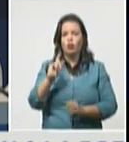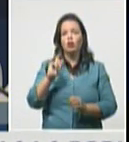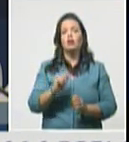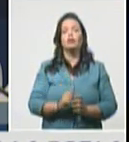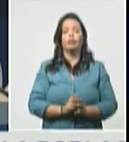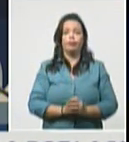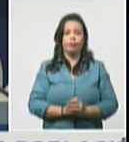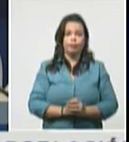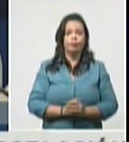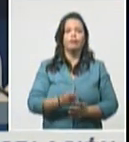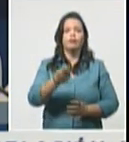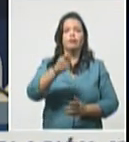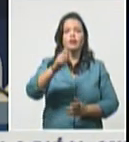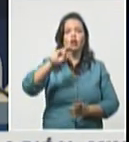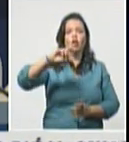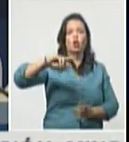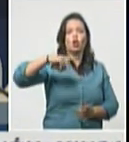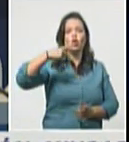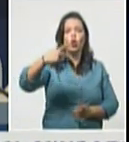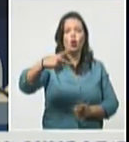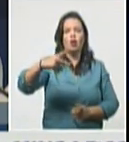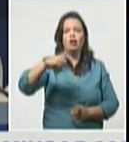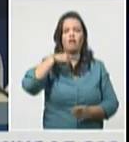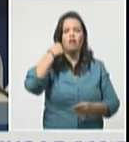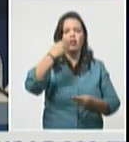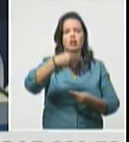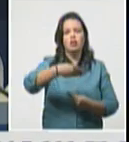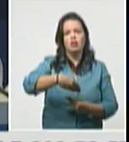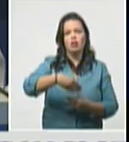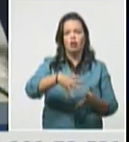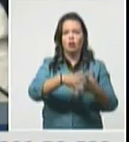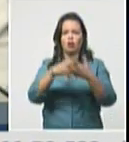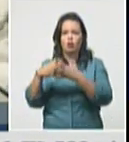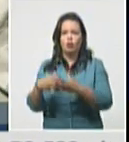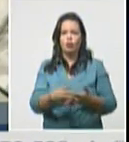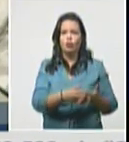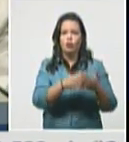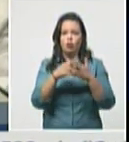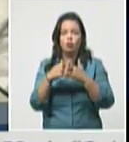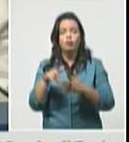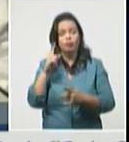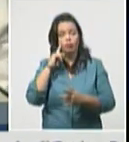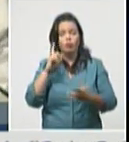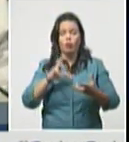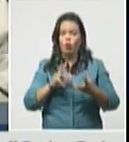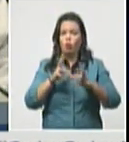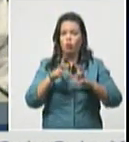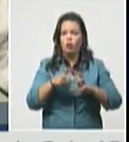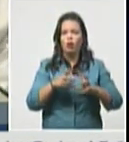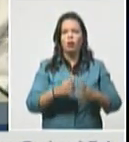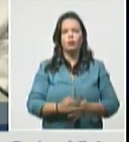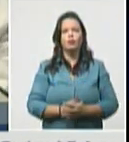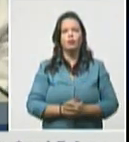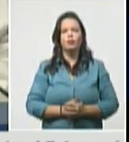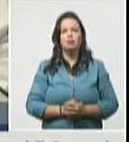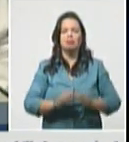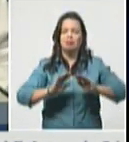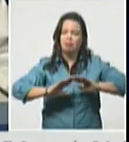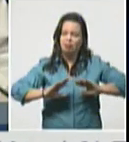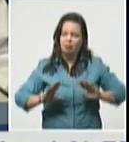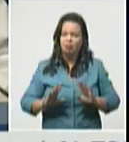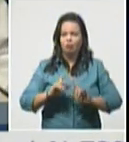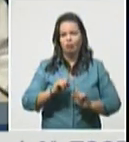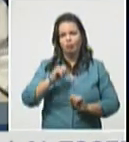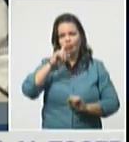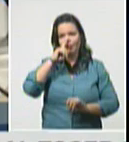doble de los que fallecieron en Estados Unidos. Extremadamente complejo. Bueno, hasta aquí nuestra información en